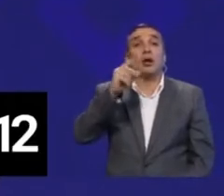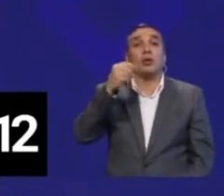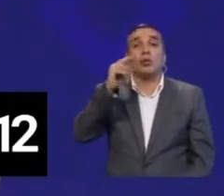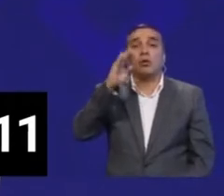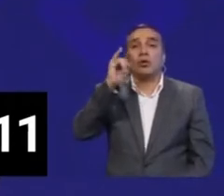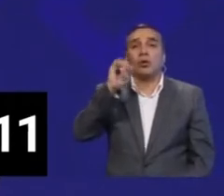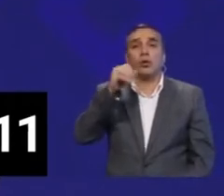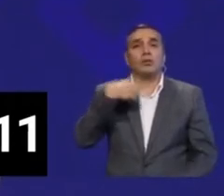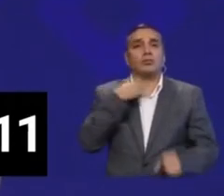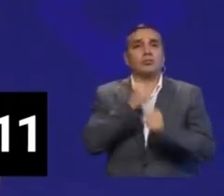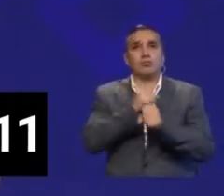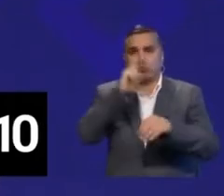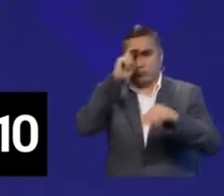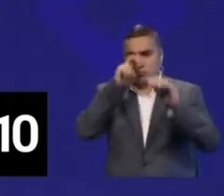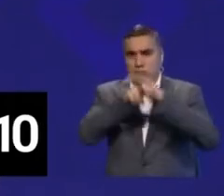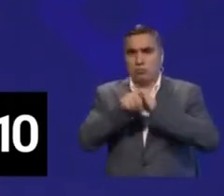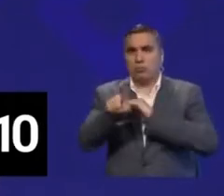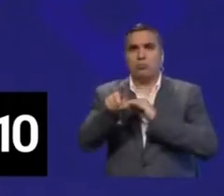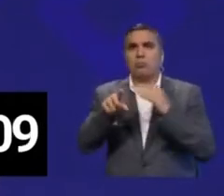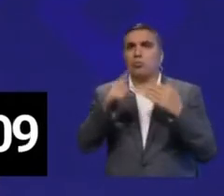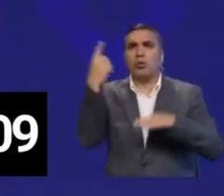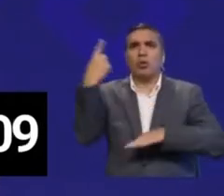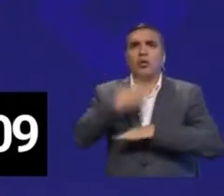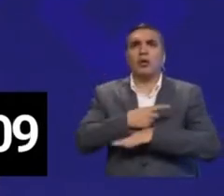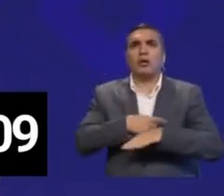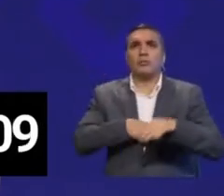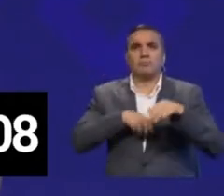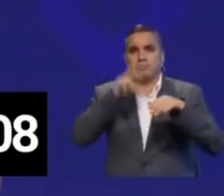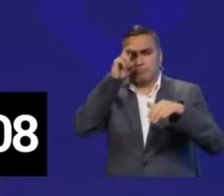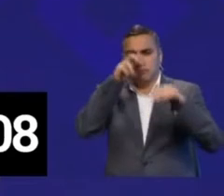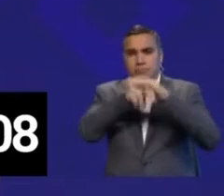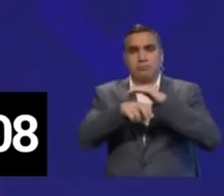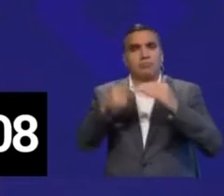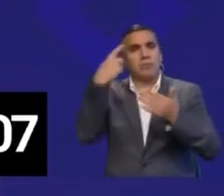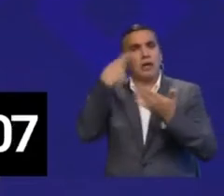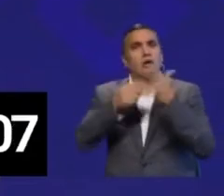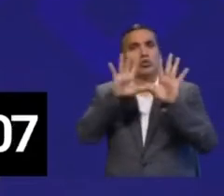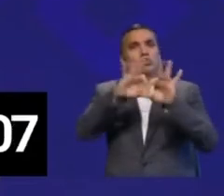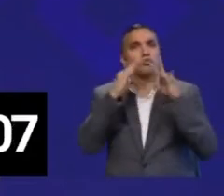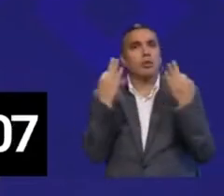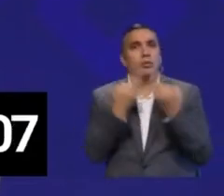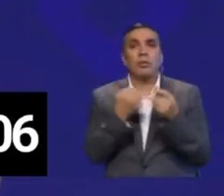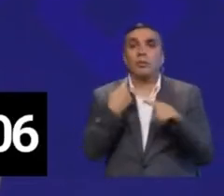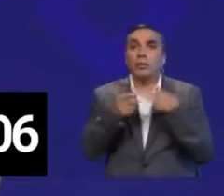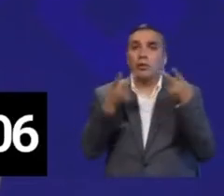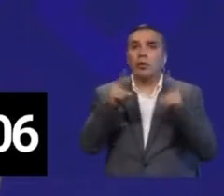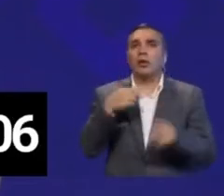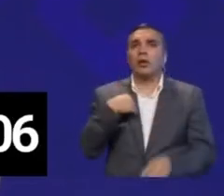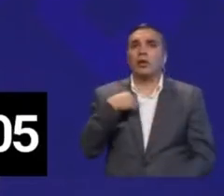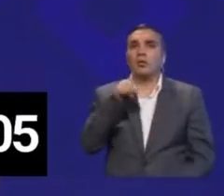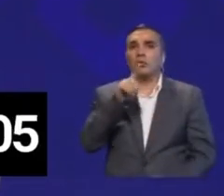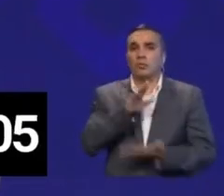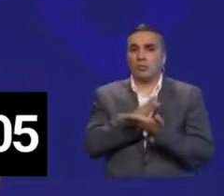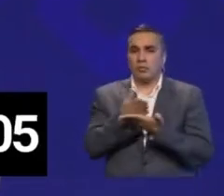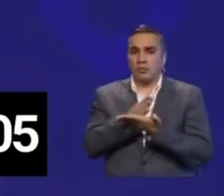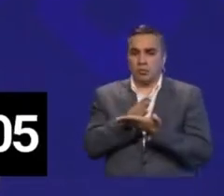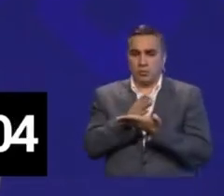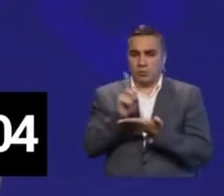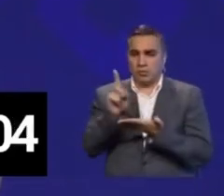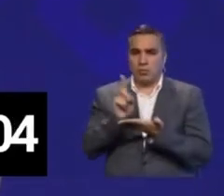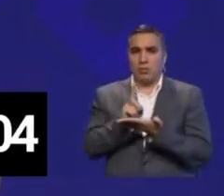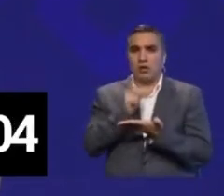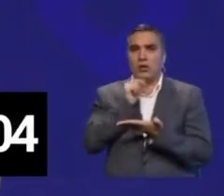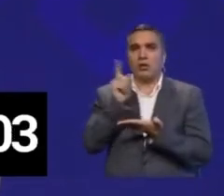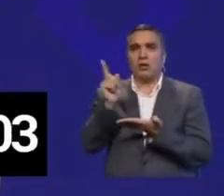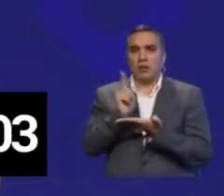minería. Él realmente saca día a día la minería para mantener a su familia. Pero tiene un intermediario, que es el